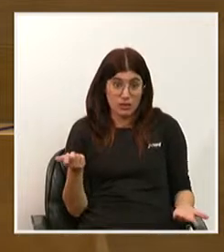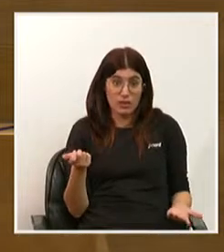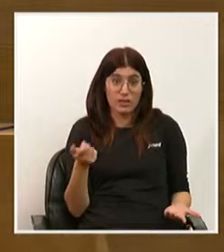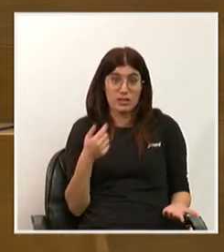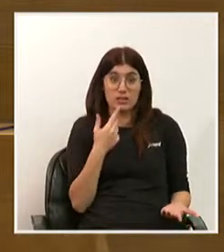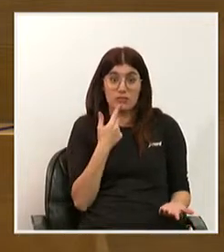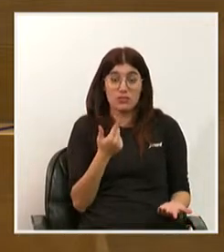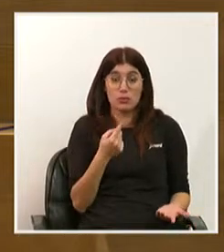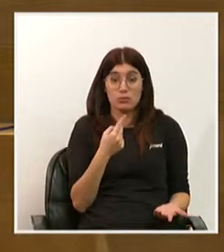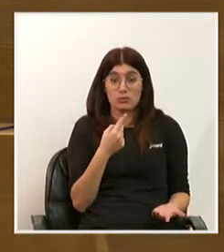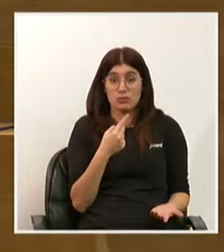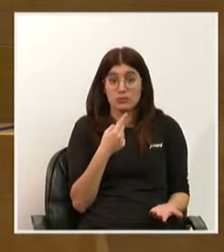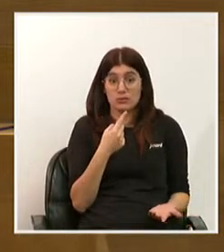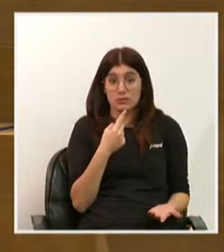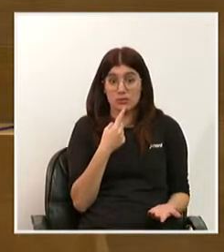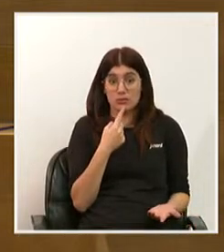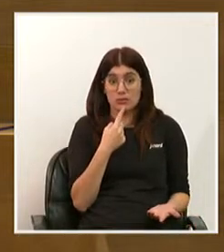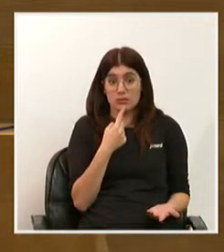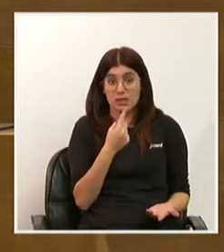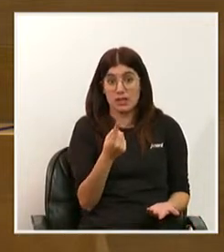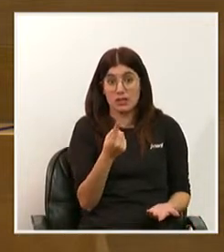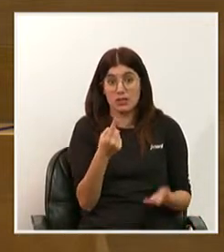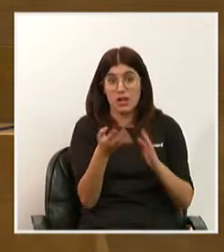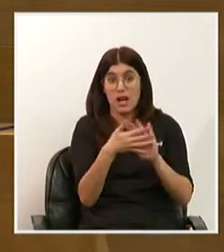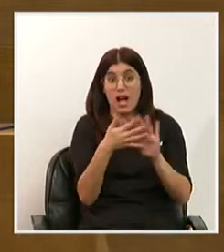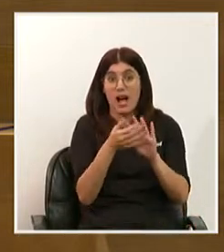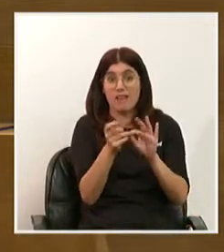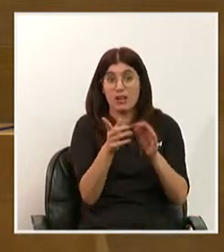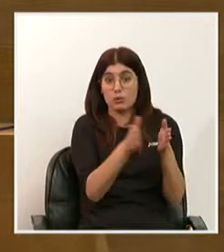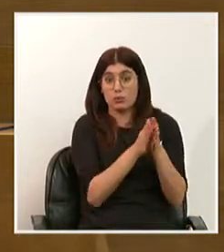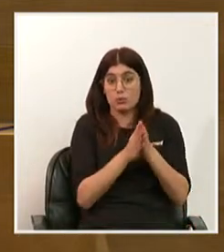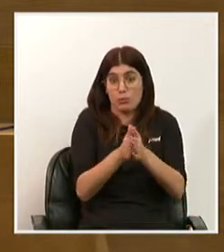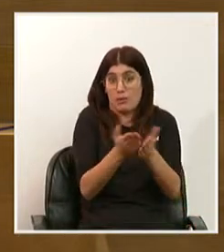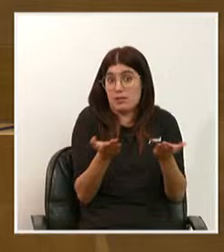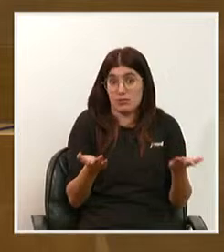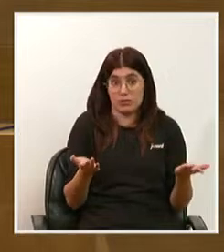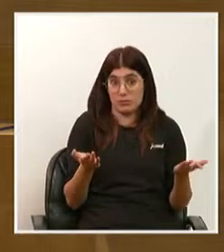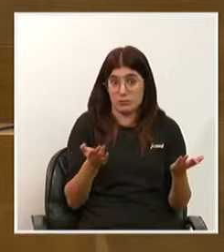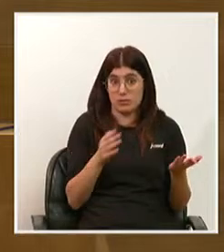hable con con socios vale porque